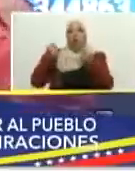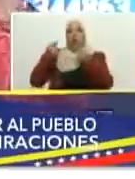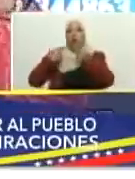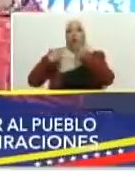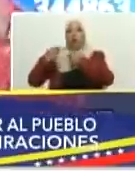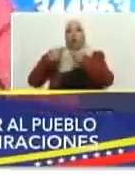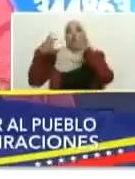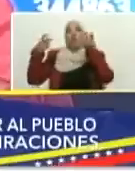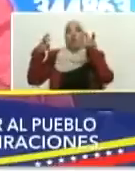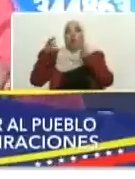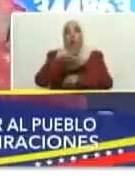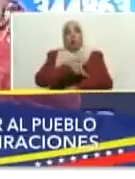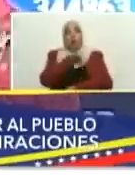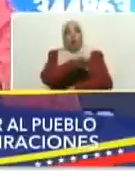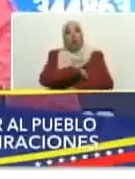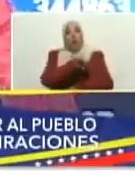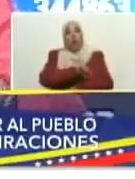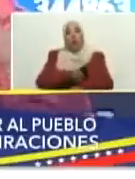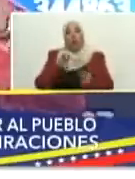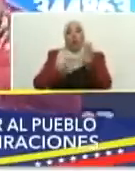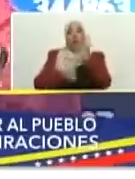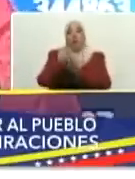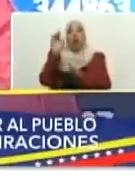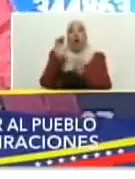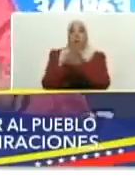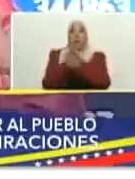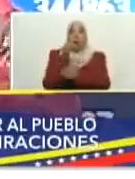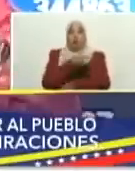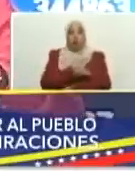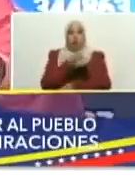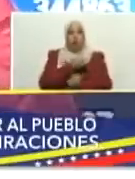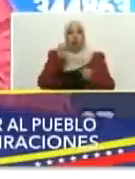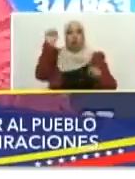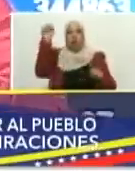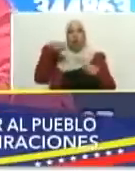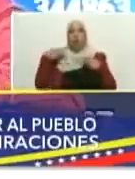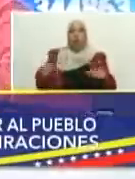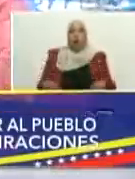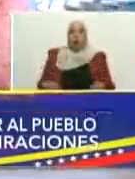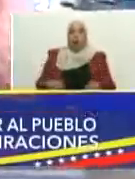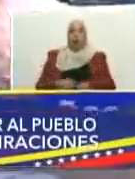una sociedad nueva, solidaria, socialista, humanista,